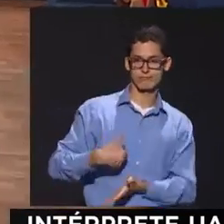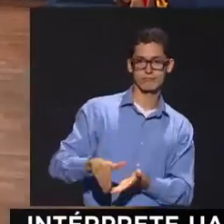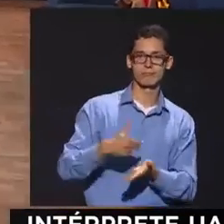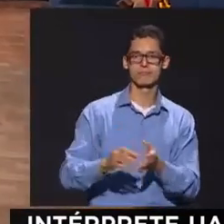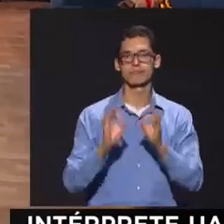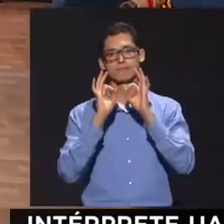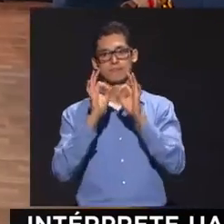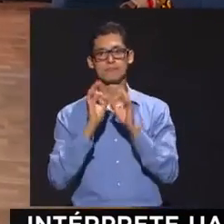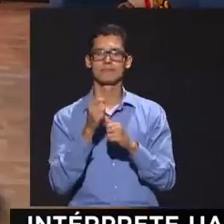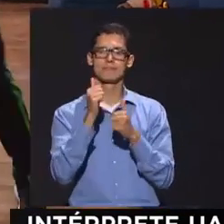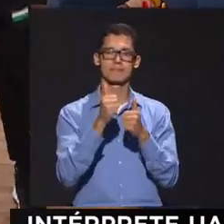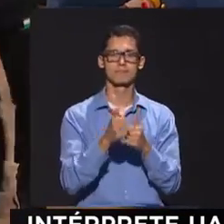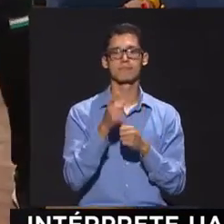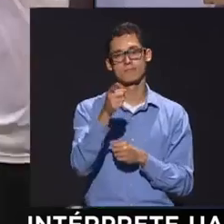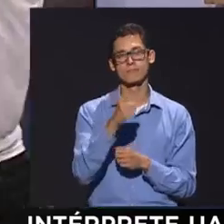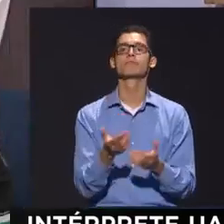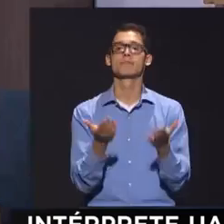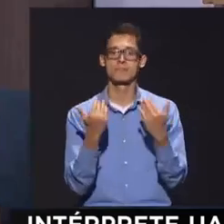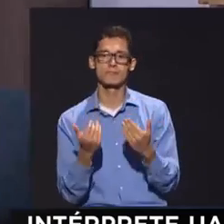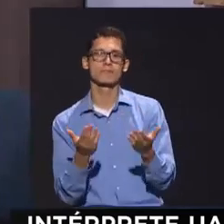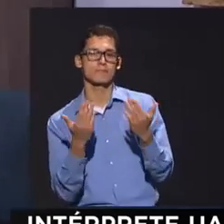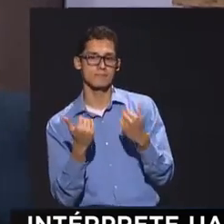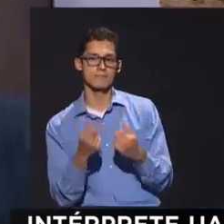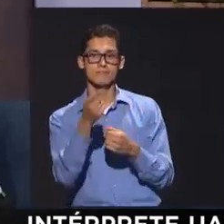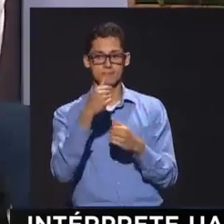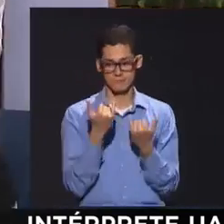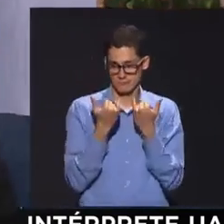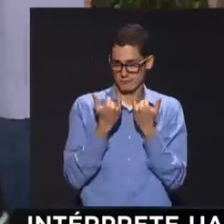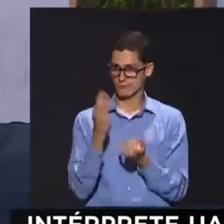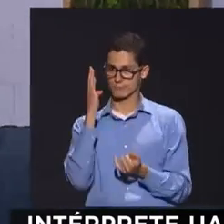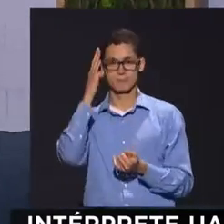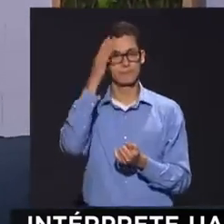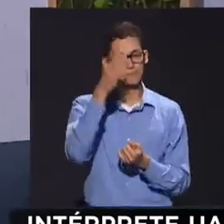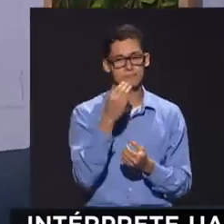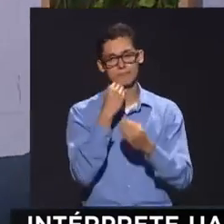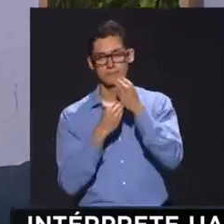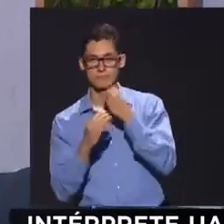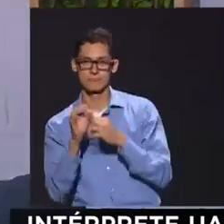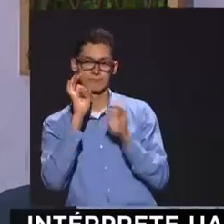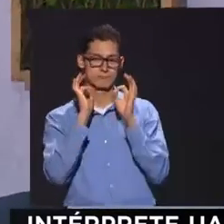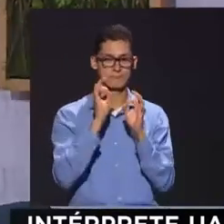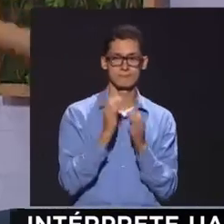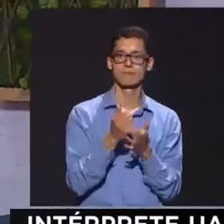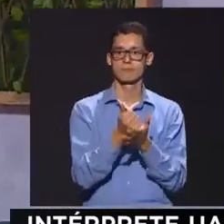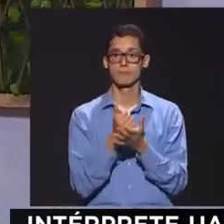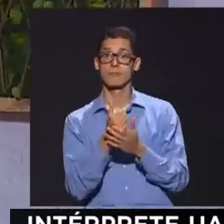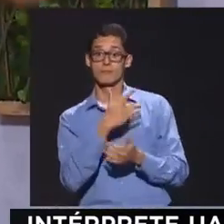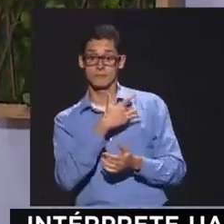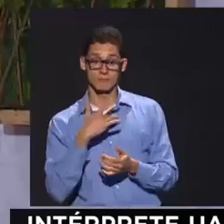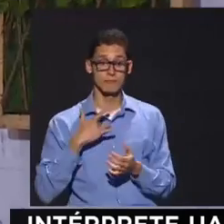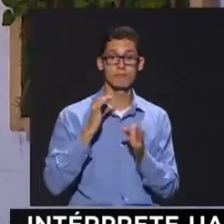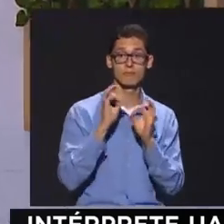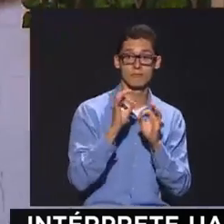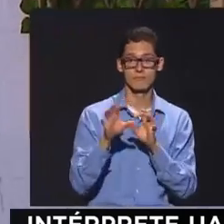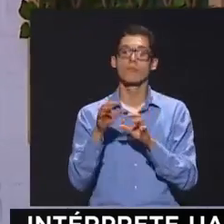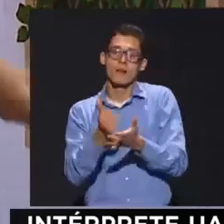la muerte brazo arriba los saltos salen